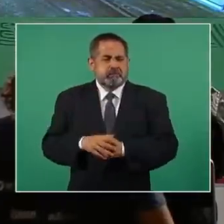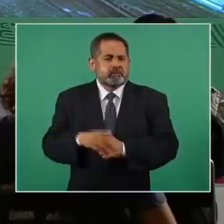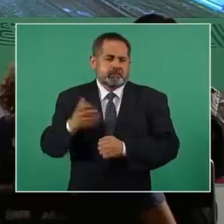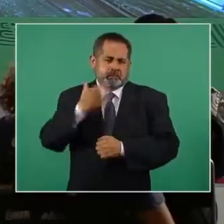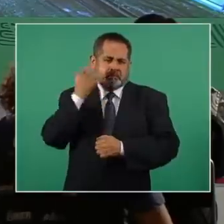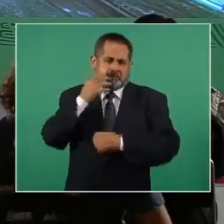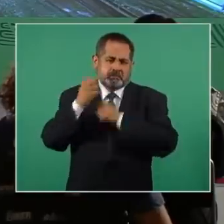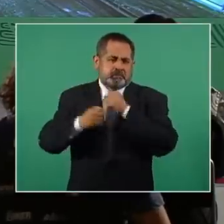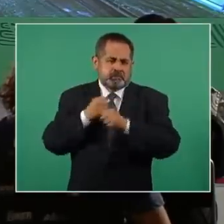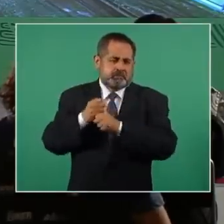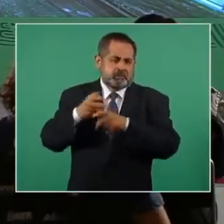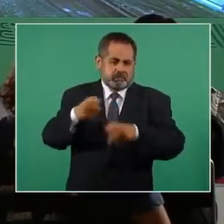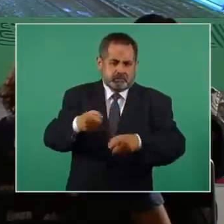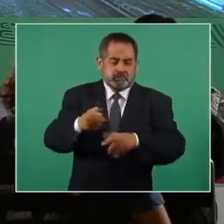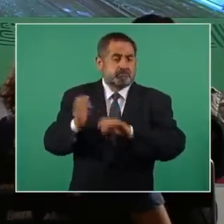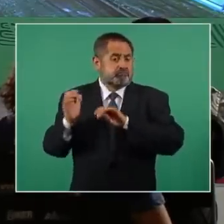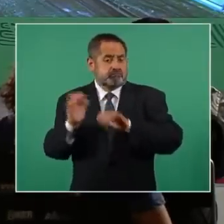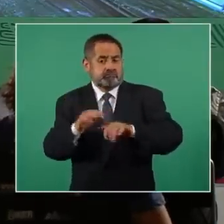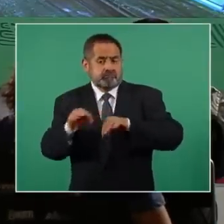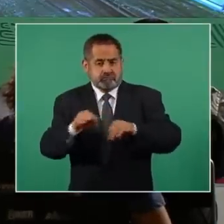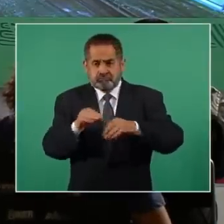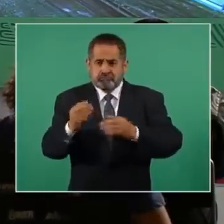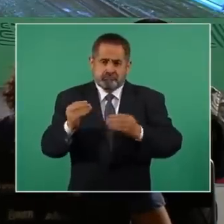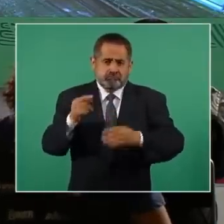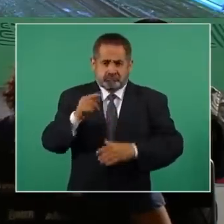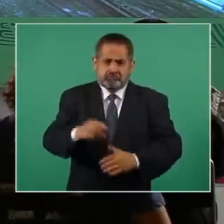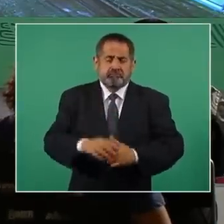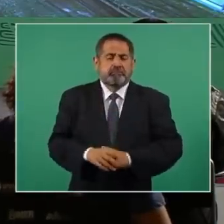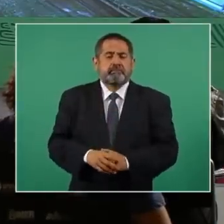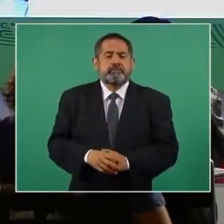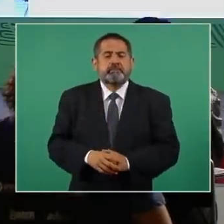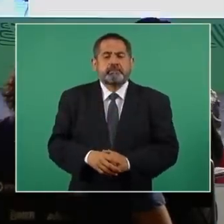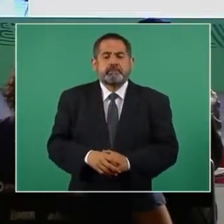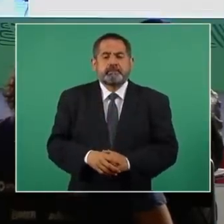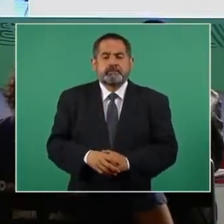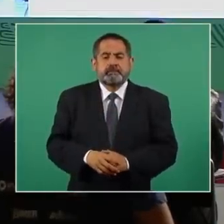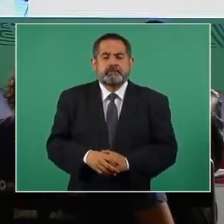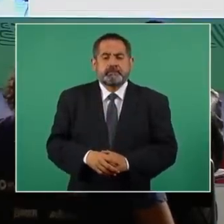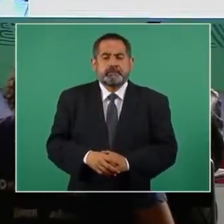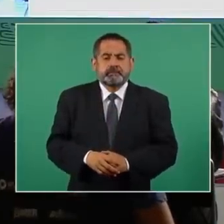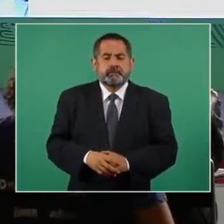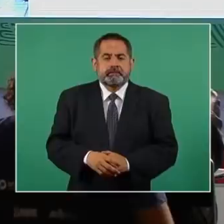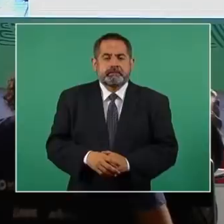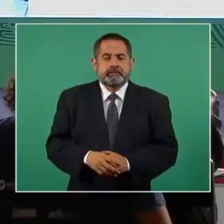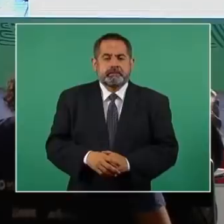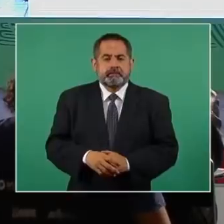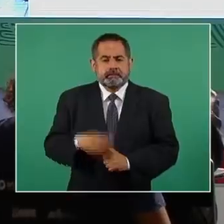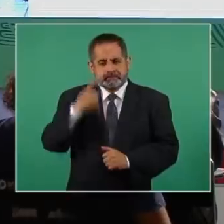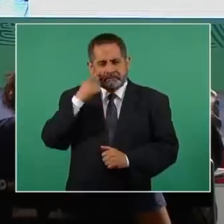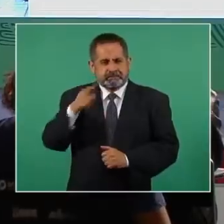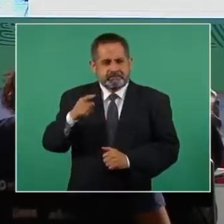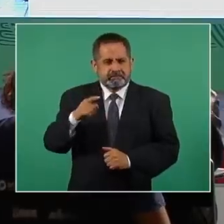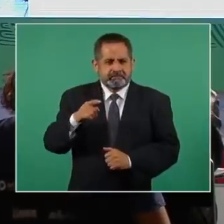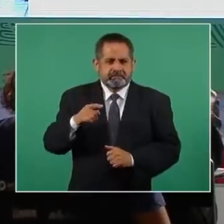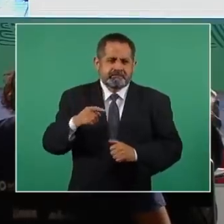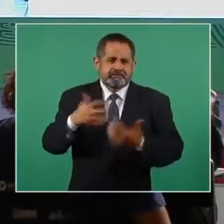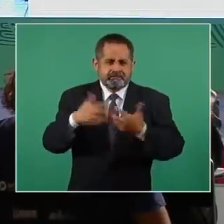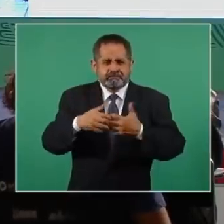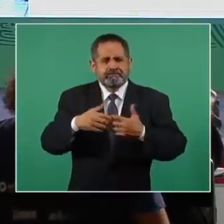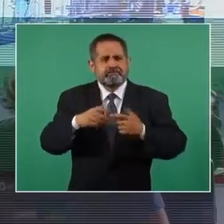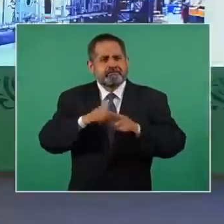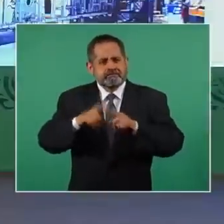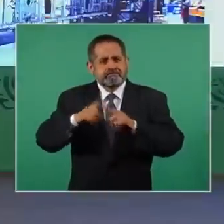tradición en México y que va a generar muchos empleos. La siguiente fue, aquí es la fabricación de material rodante,